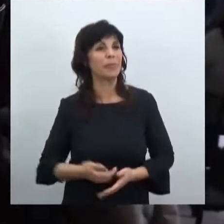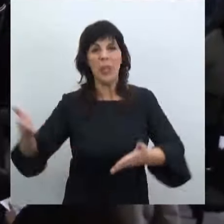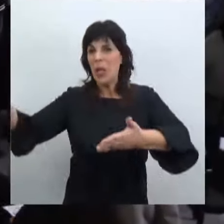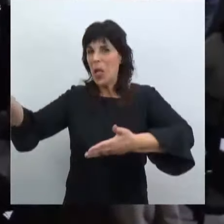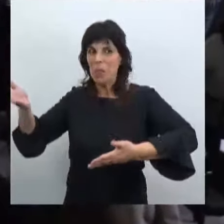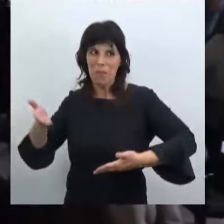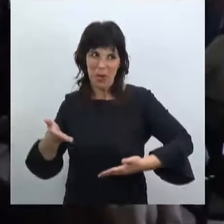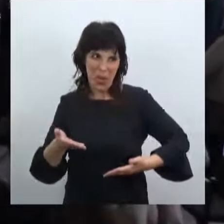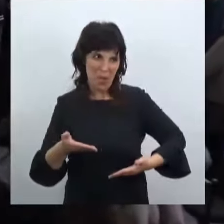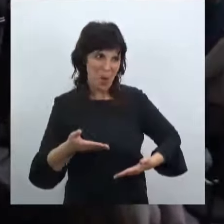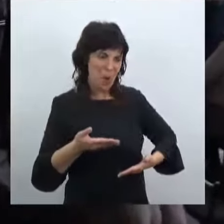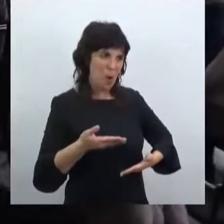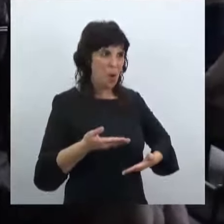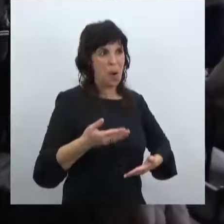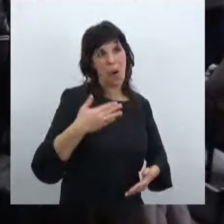Bienvenidos.